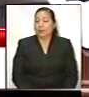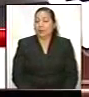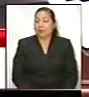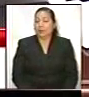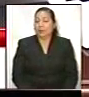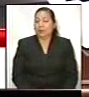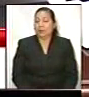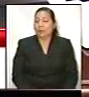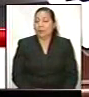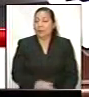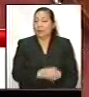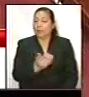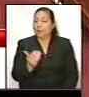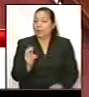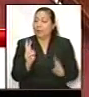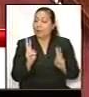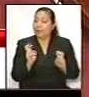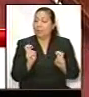Siguiente punto.